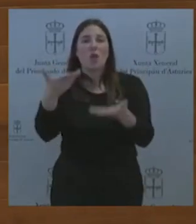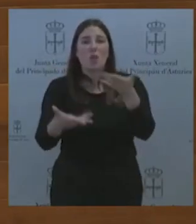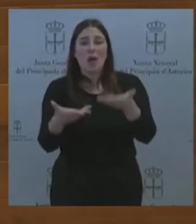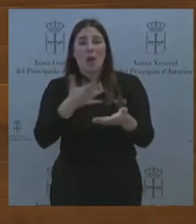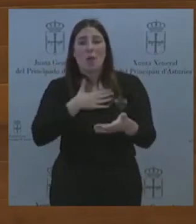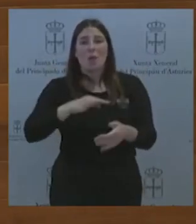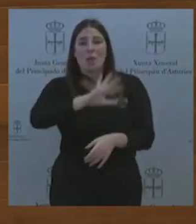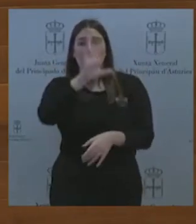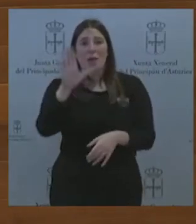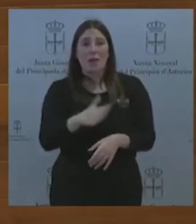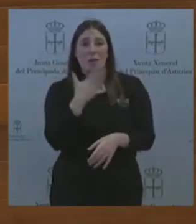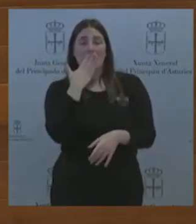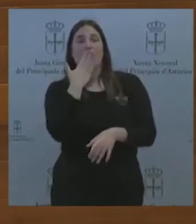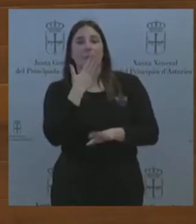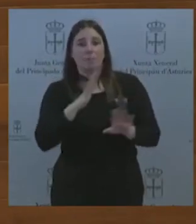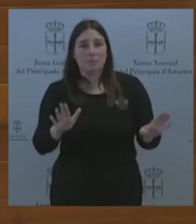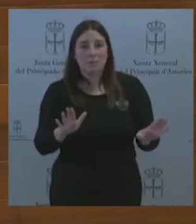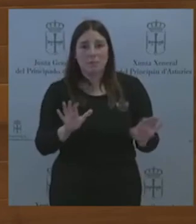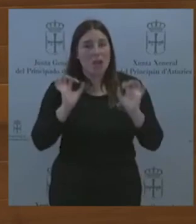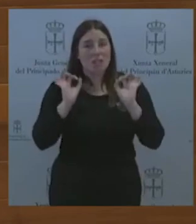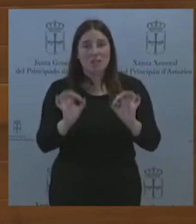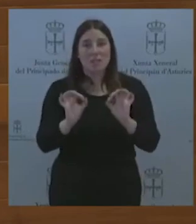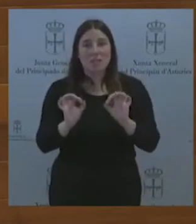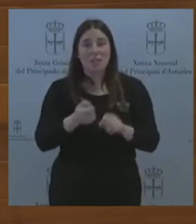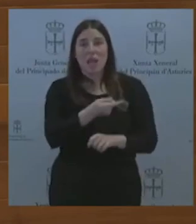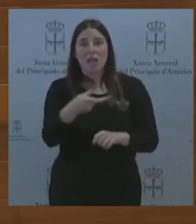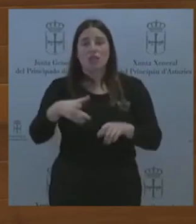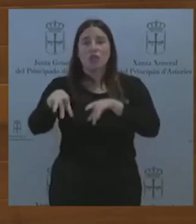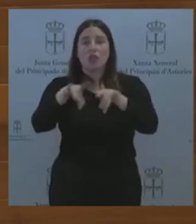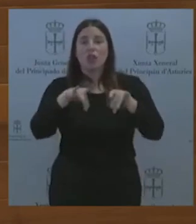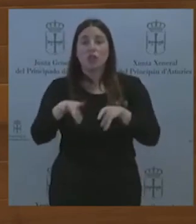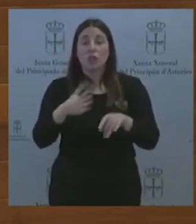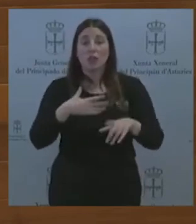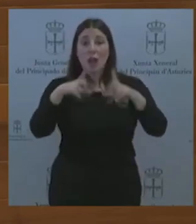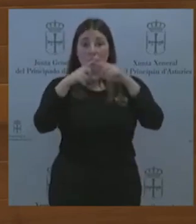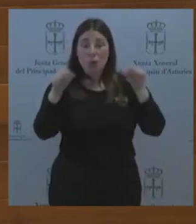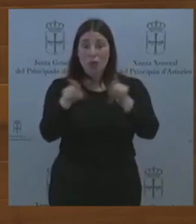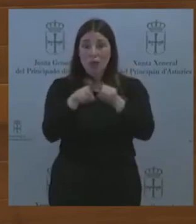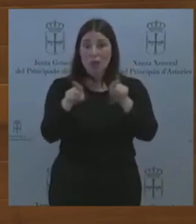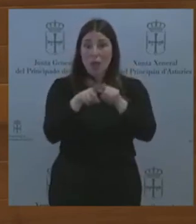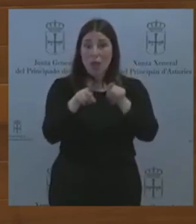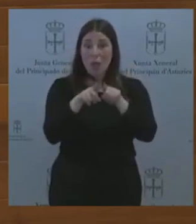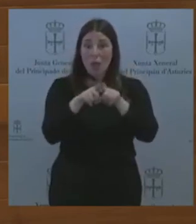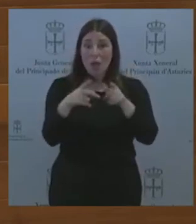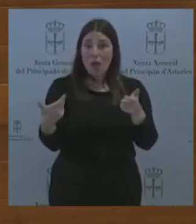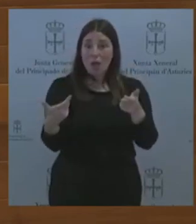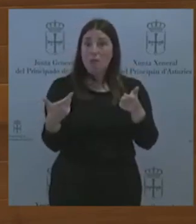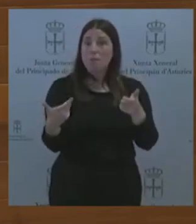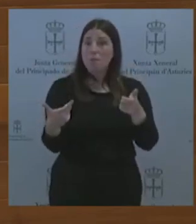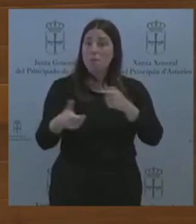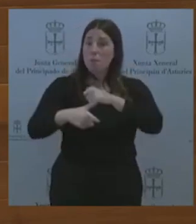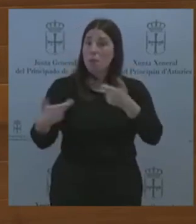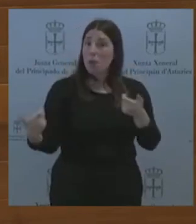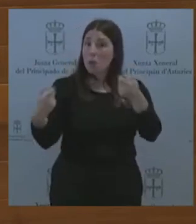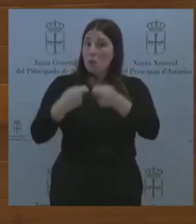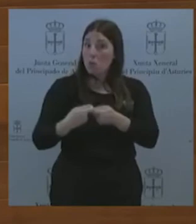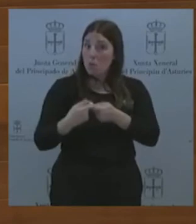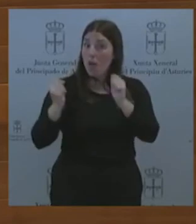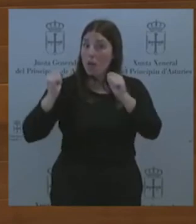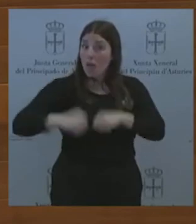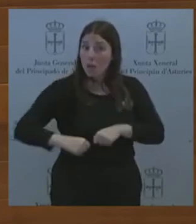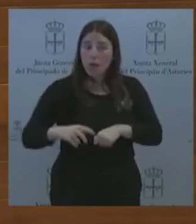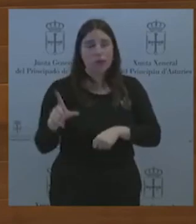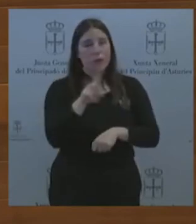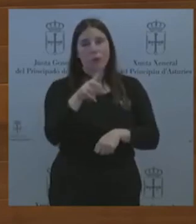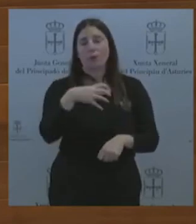territorios. Asturias no puede ser cómplice de esto, señorías. El Parlamento asturiano, como institución, debe condenar esta situación, instar